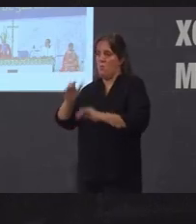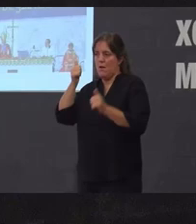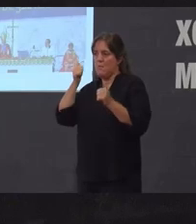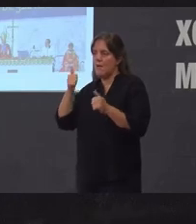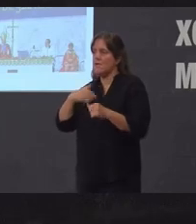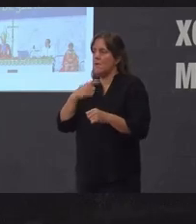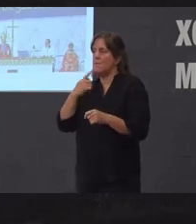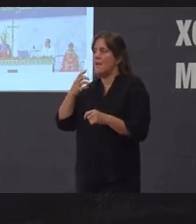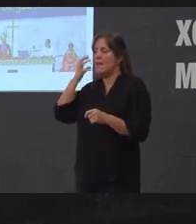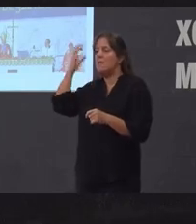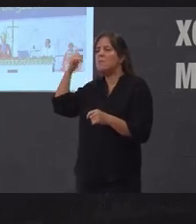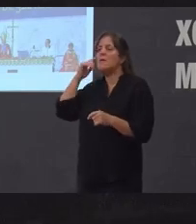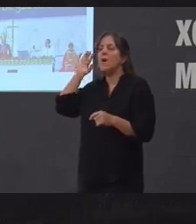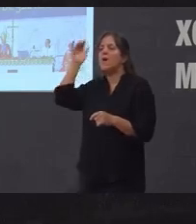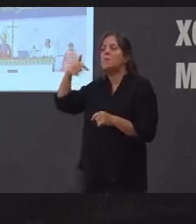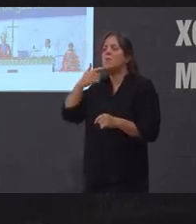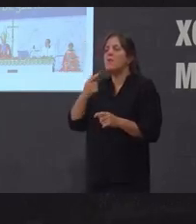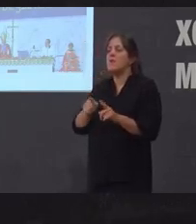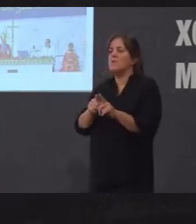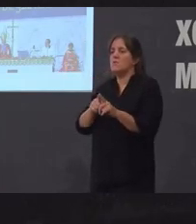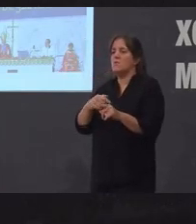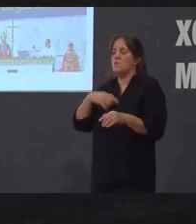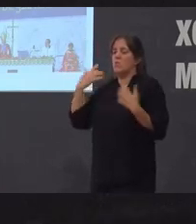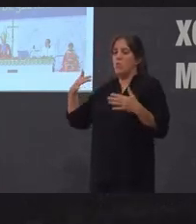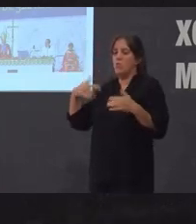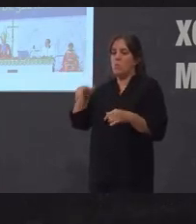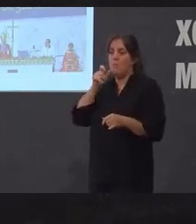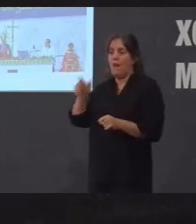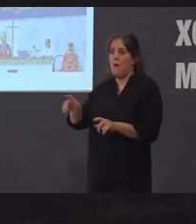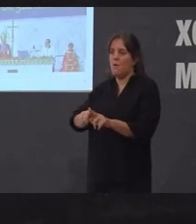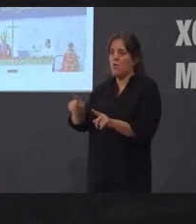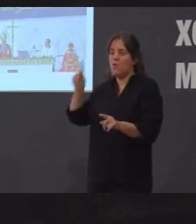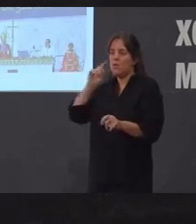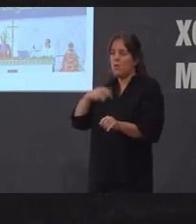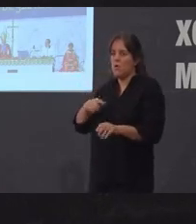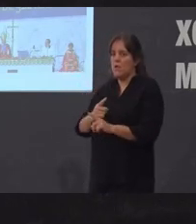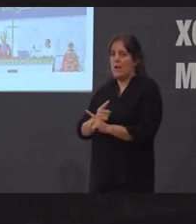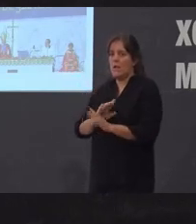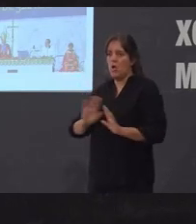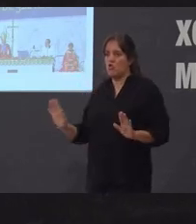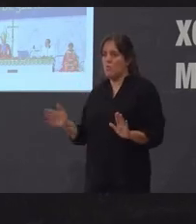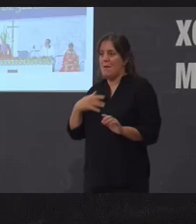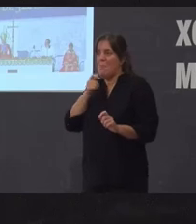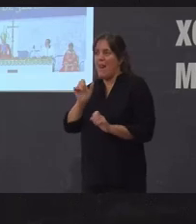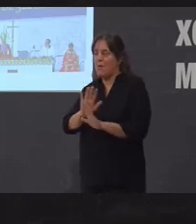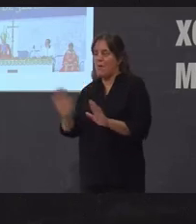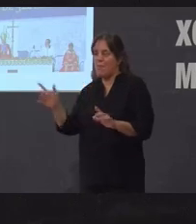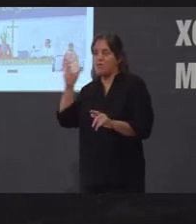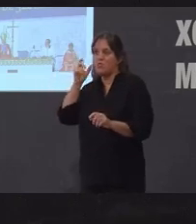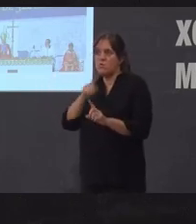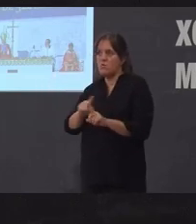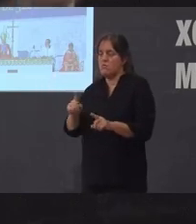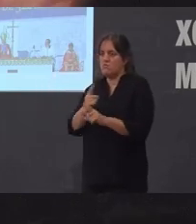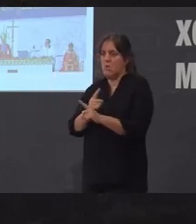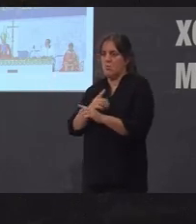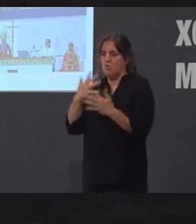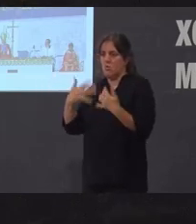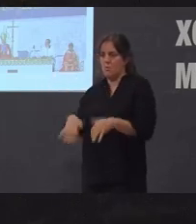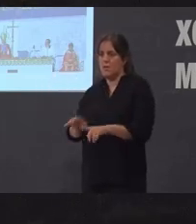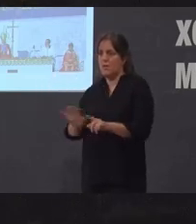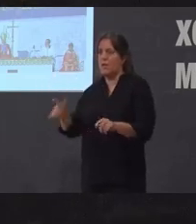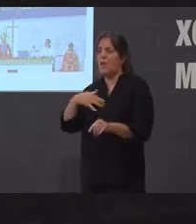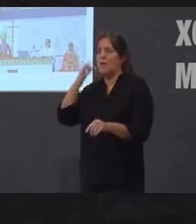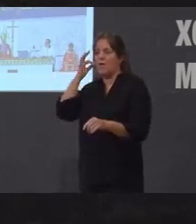Pois a república é o demo para moita xente. Entón, escuitar a palabra república se poñen nerviosos, só escuitar a palabra república. Home, que Francia é